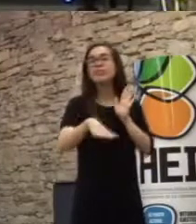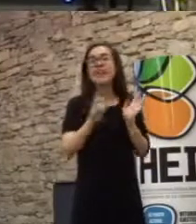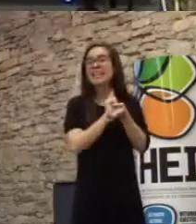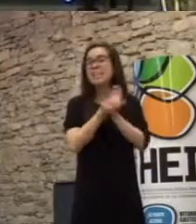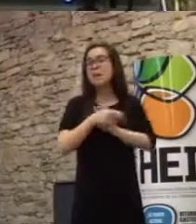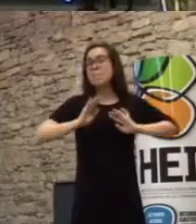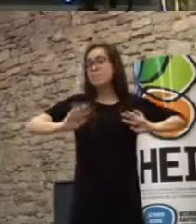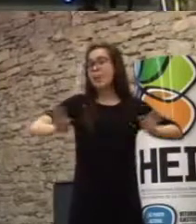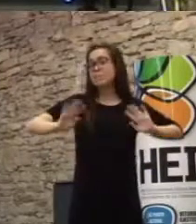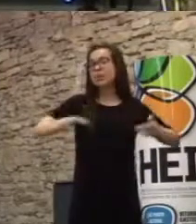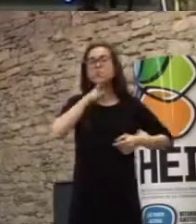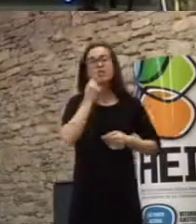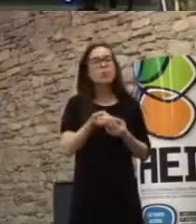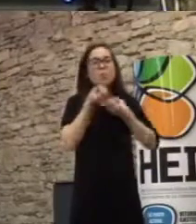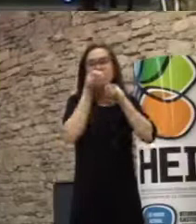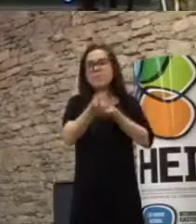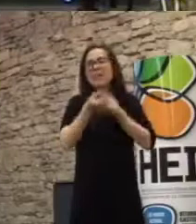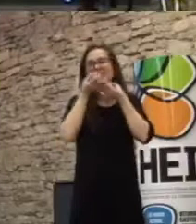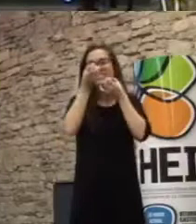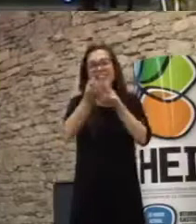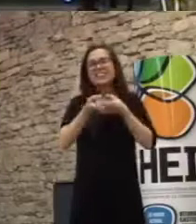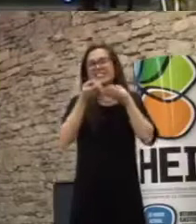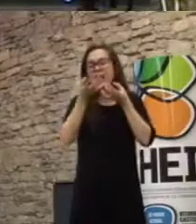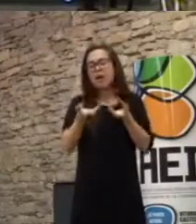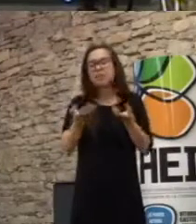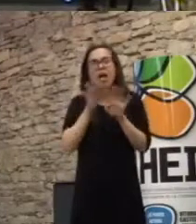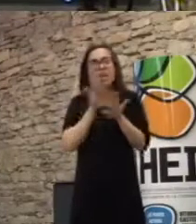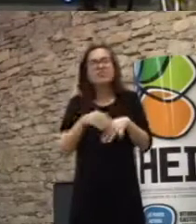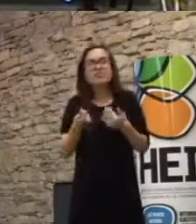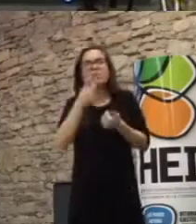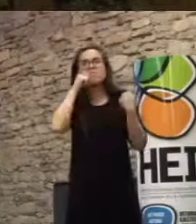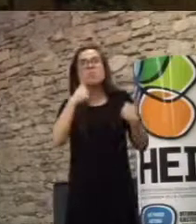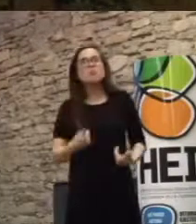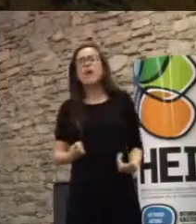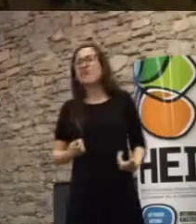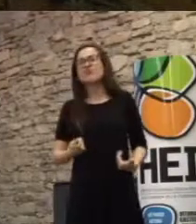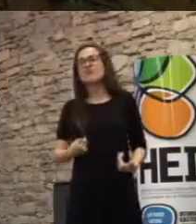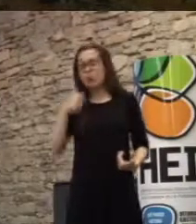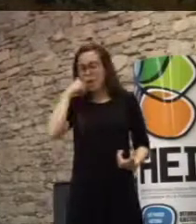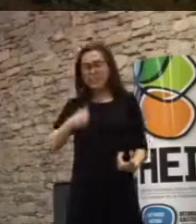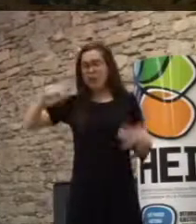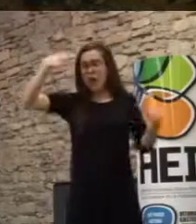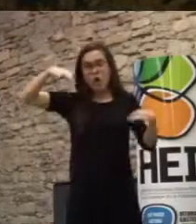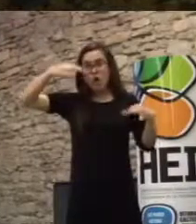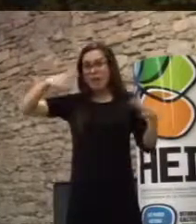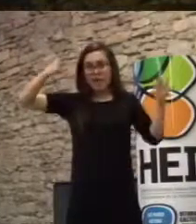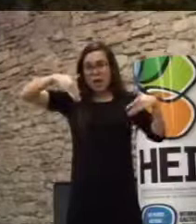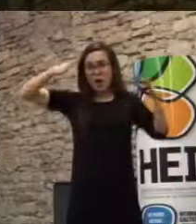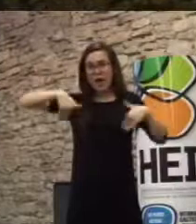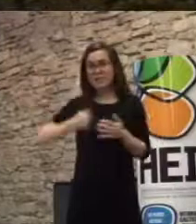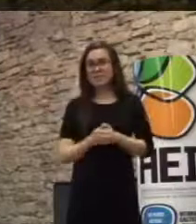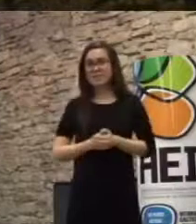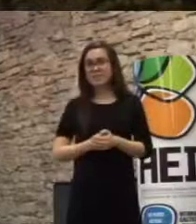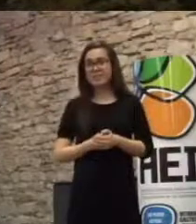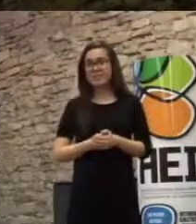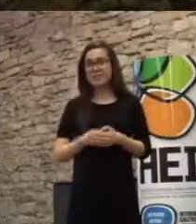porque el mensaje no es sea el ser humano no es sin ser lógico y nos han dicho esto antes de ser humano es un ser racional